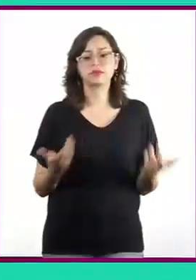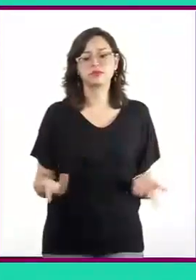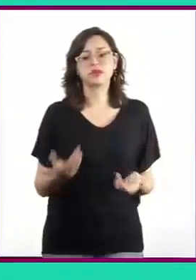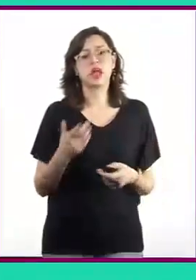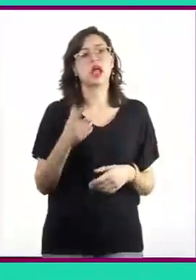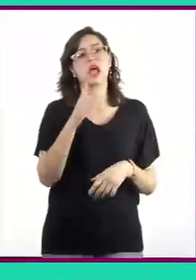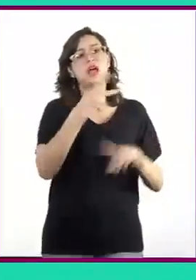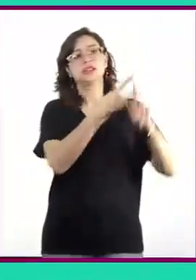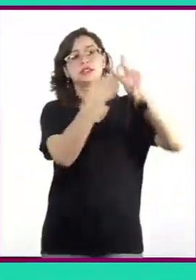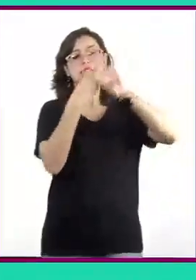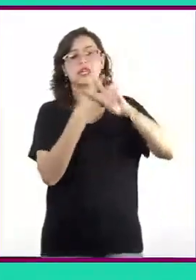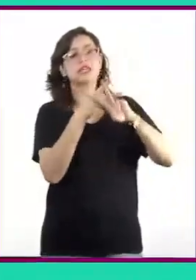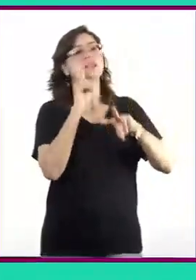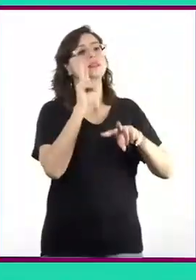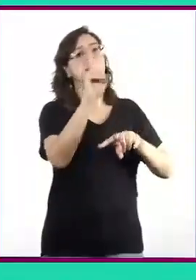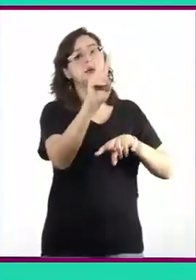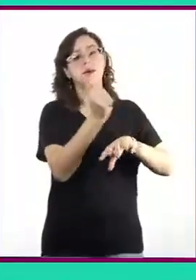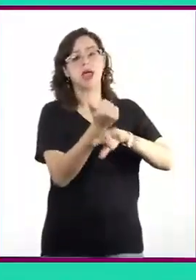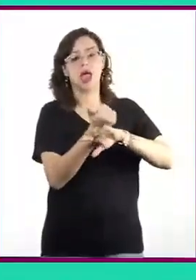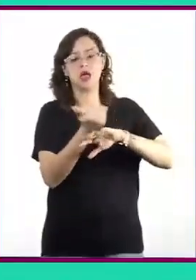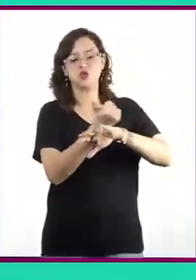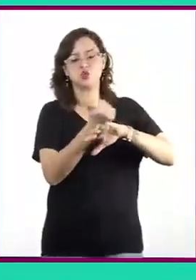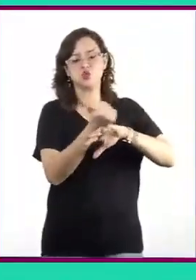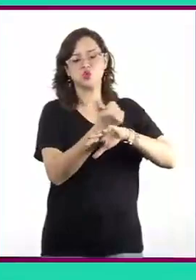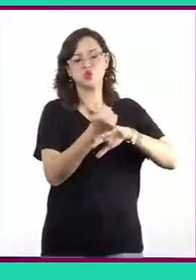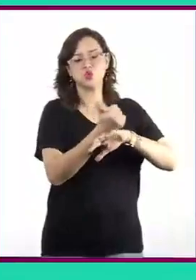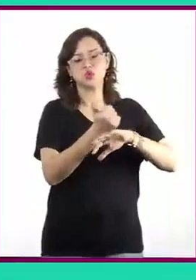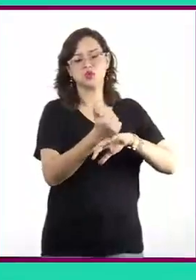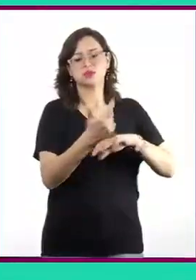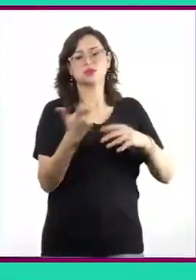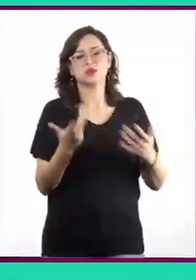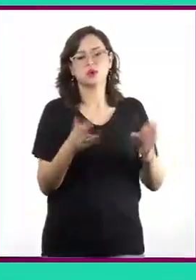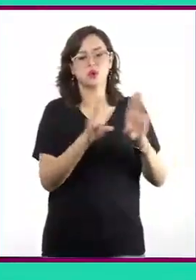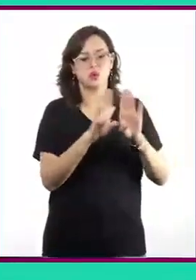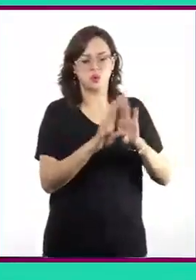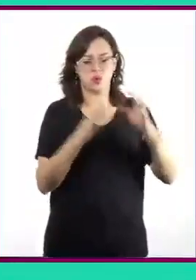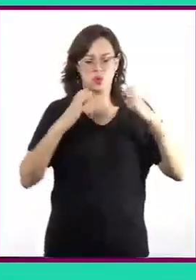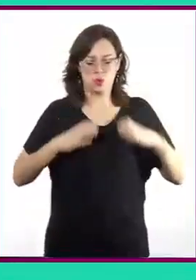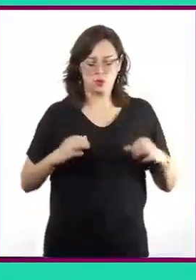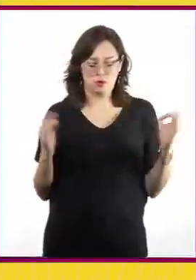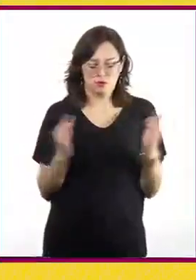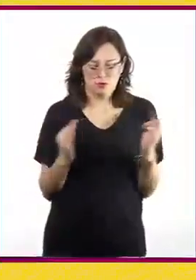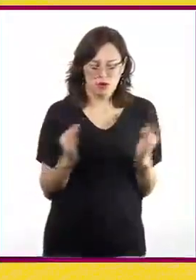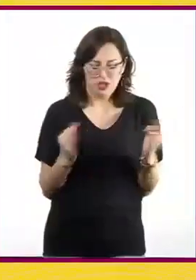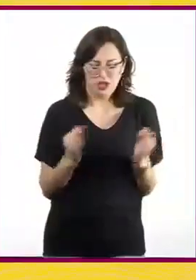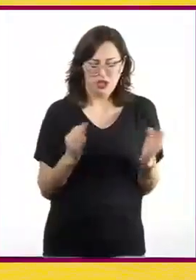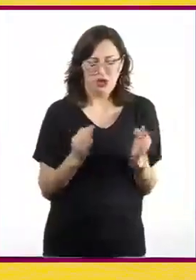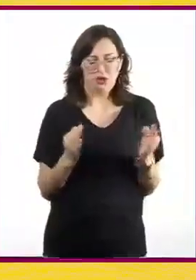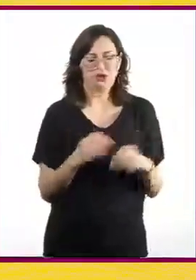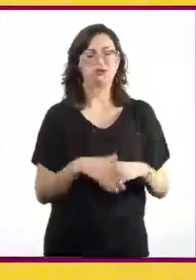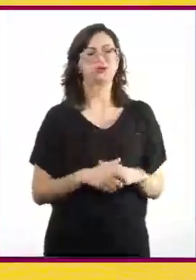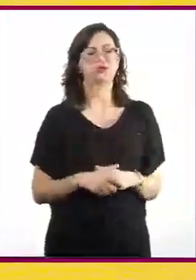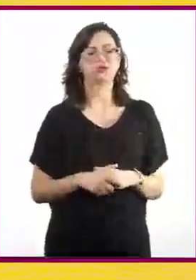astros, donde el centelleo de los astros se asemeja al tiritar de un cuerpo.